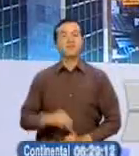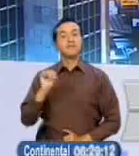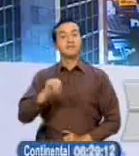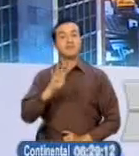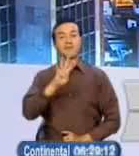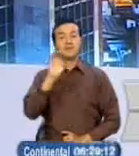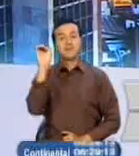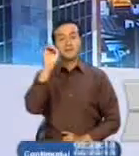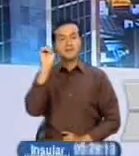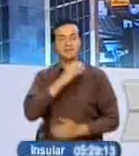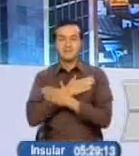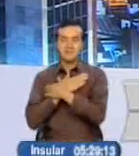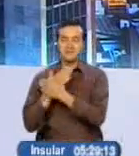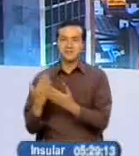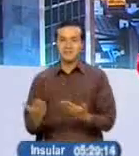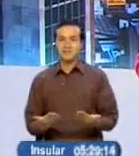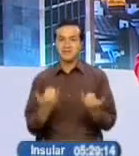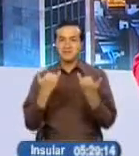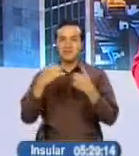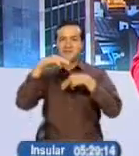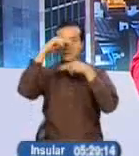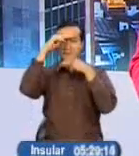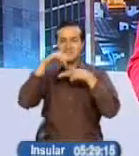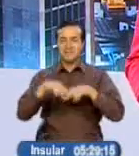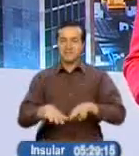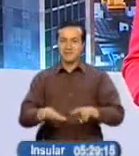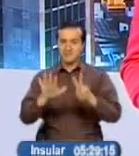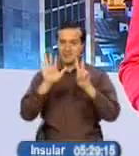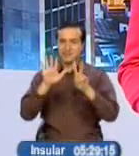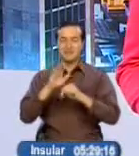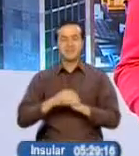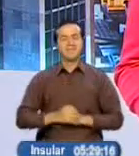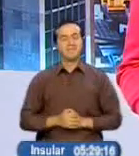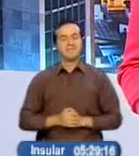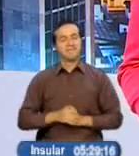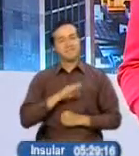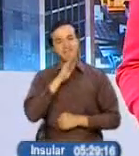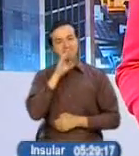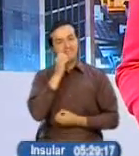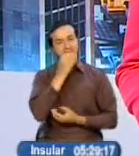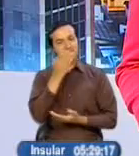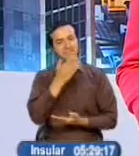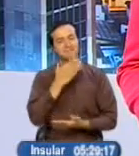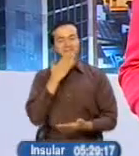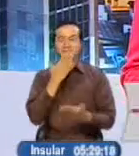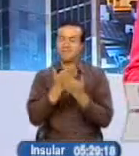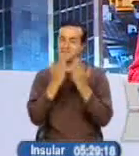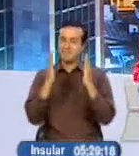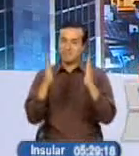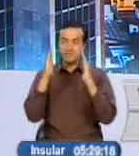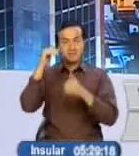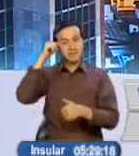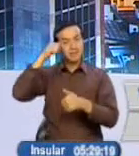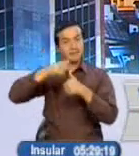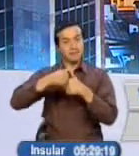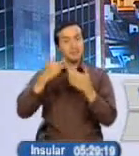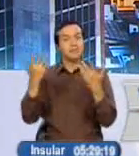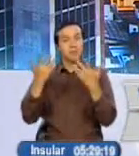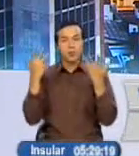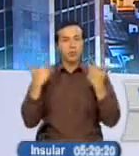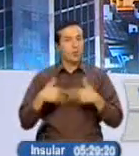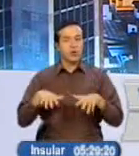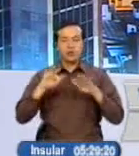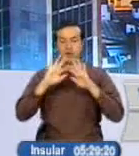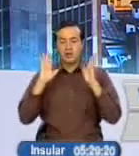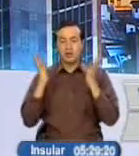martes 4 de octubre, bienvenidas y bienvenidos, esto es Noticias 7. Como siempre, le estamos agradeciendo por su sintonía. Recuerde que puede seguirnos en cualquier punto